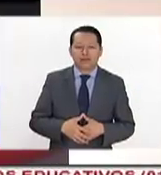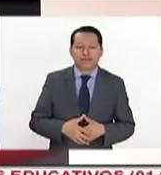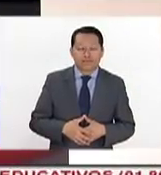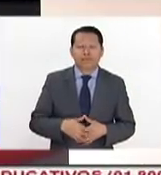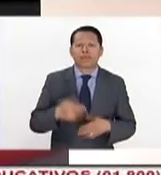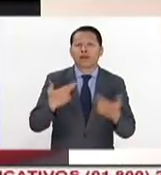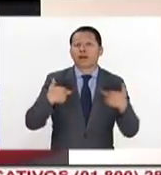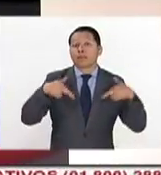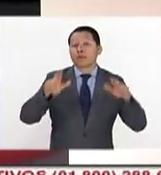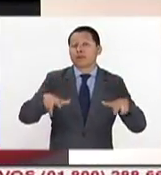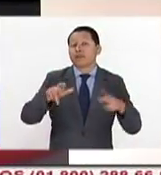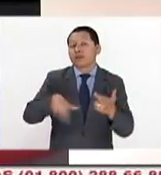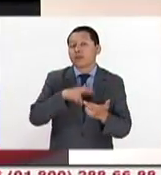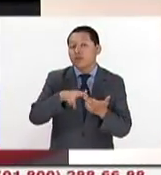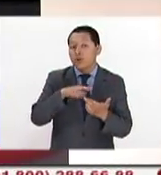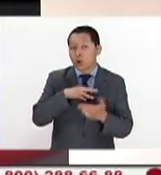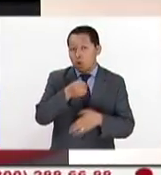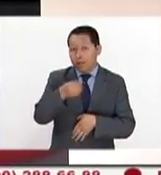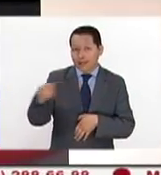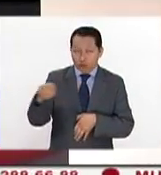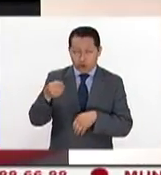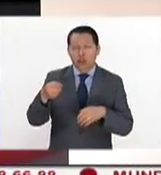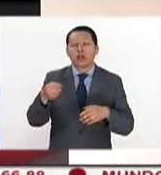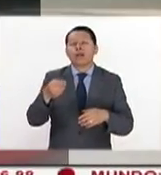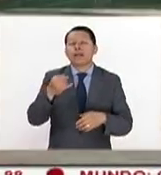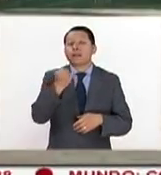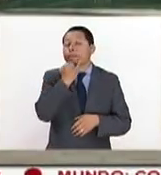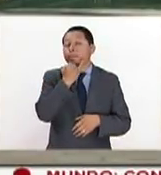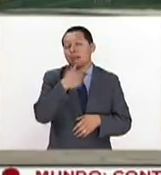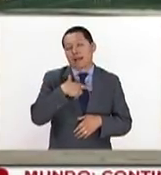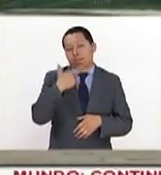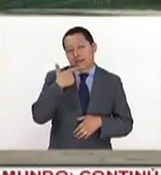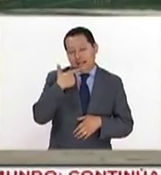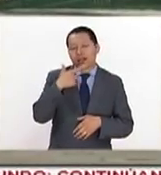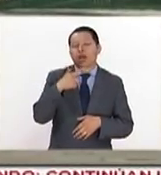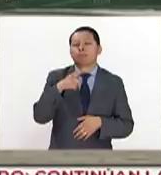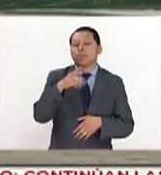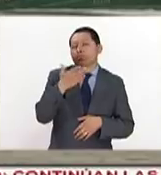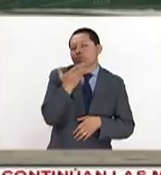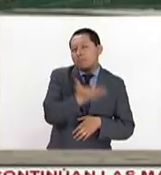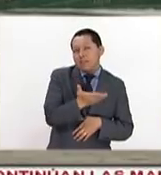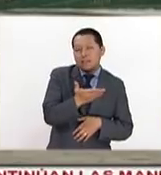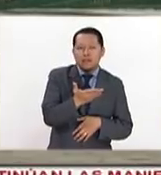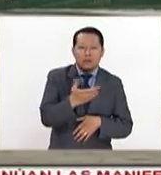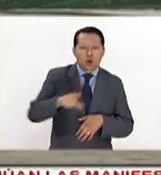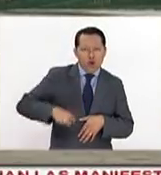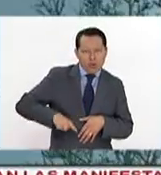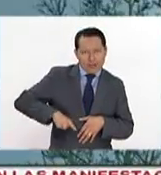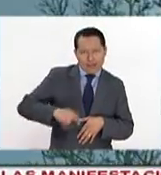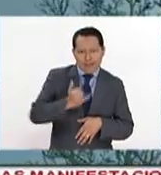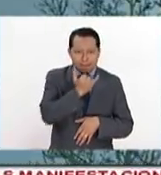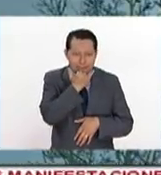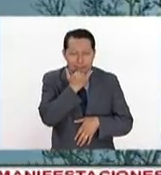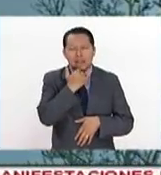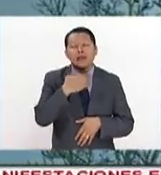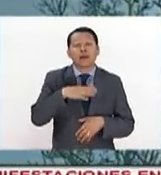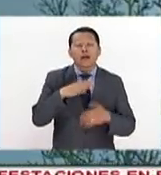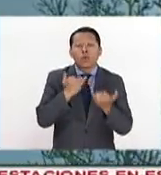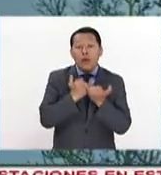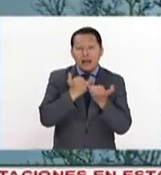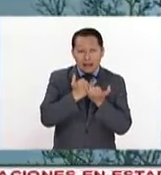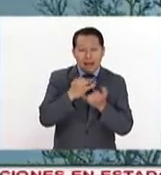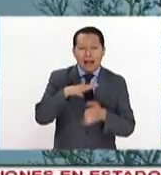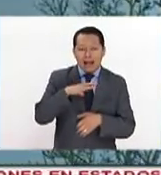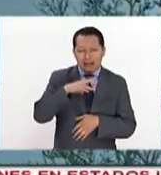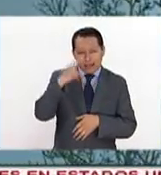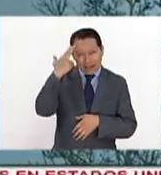El representante regional de la organización británica Oxfam pidió disculpas al gobierno y a la ciudadanía de Haití después de que se